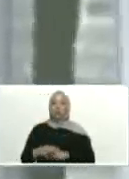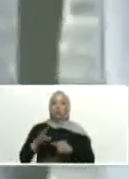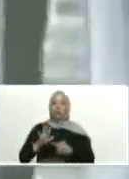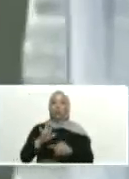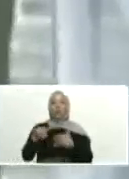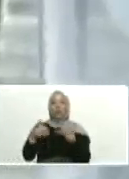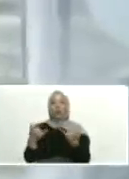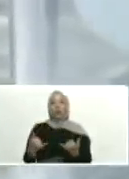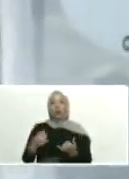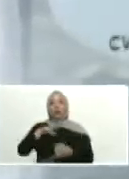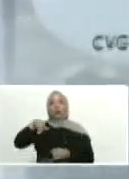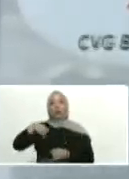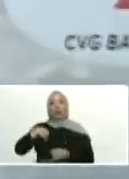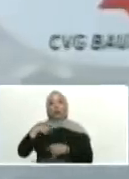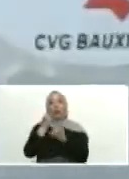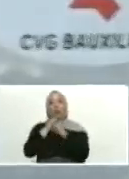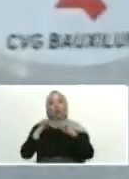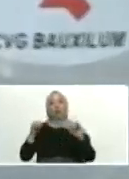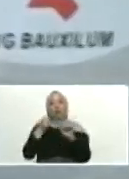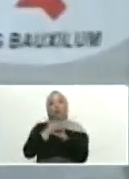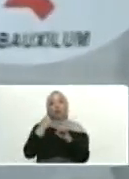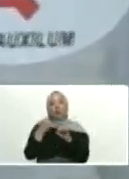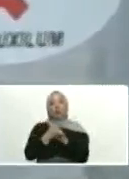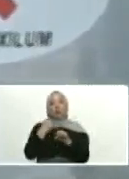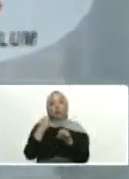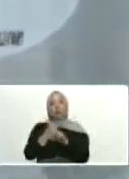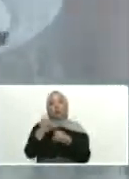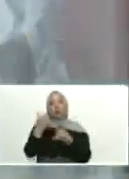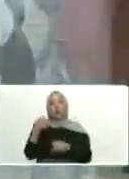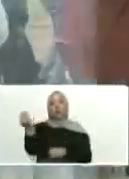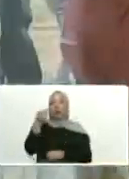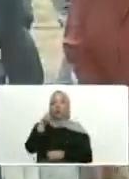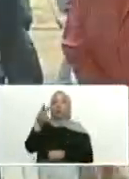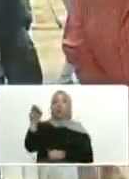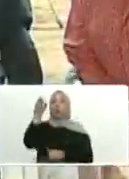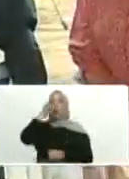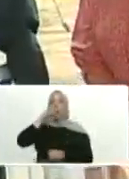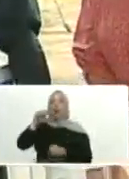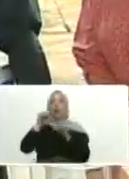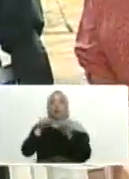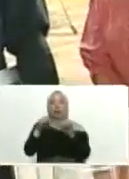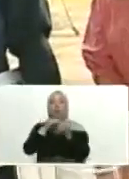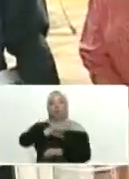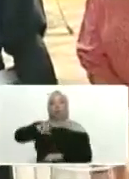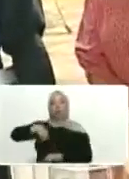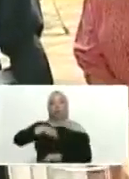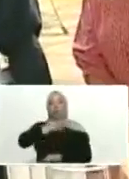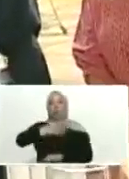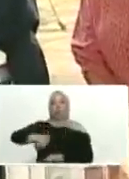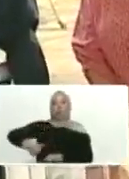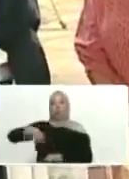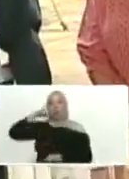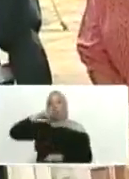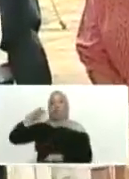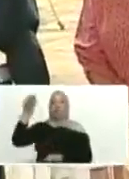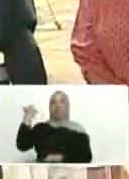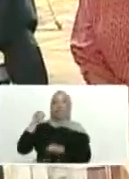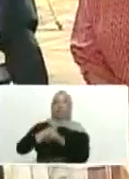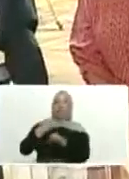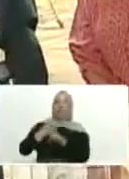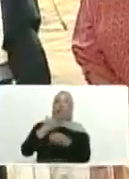allí a través de nuestra grúa Independencia esa grúa Independencia que estuvo Casi más de 20 años paralizada señor presidente y el año pasado la